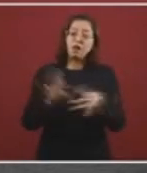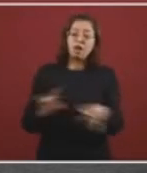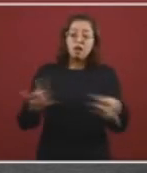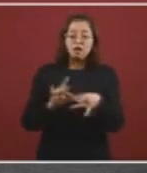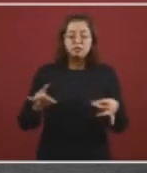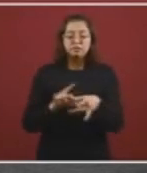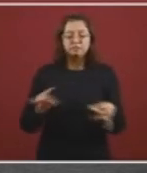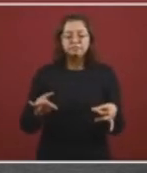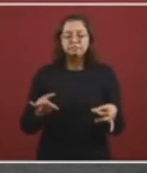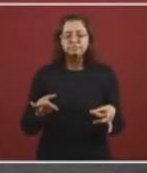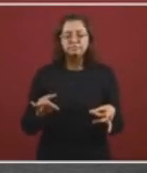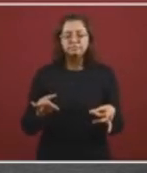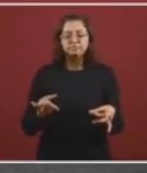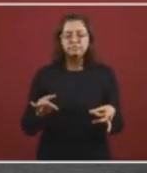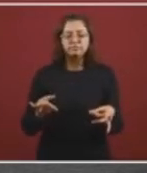es